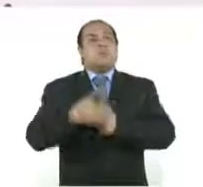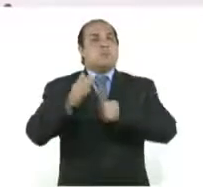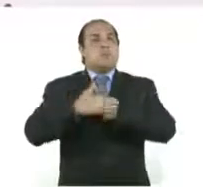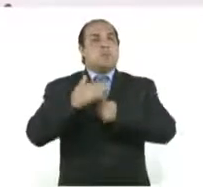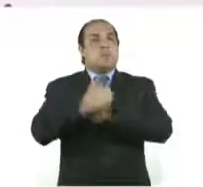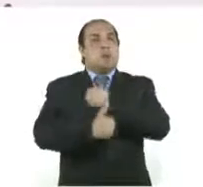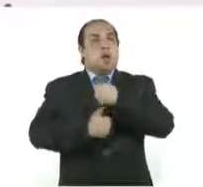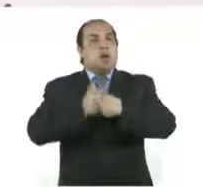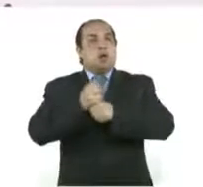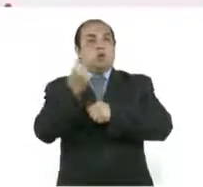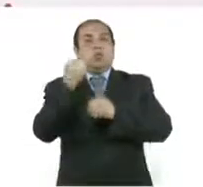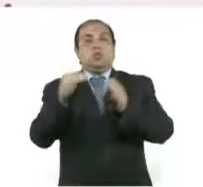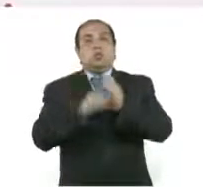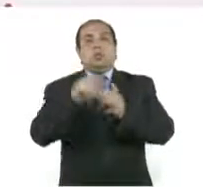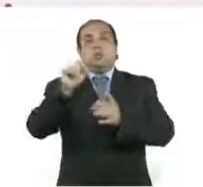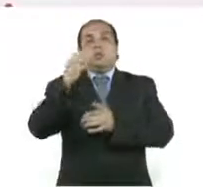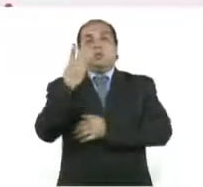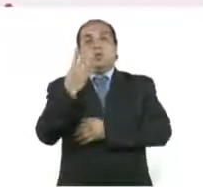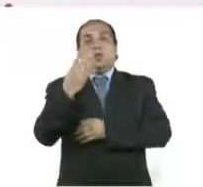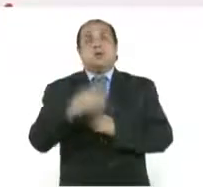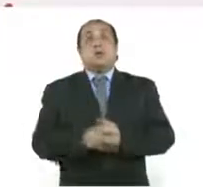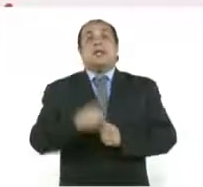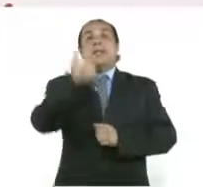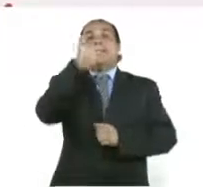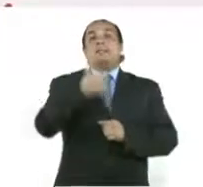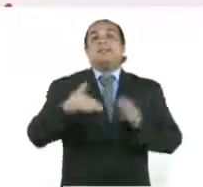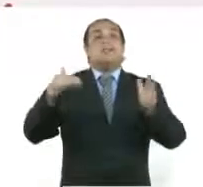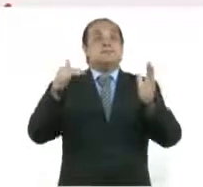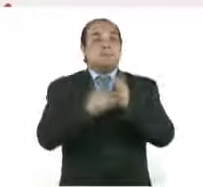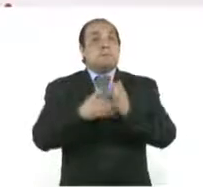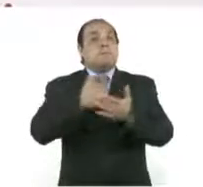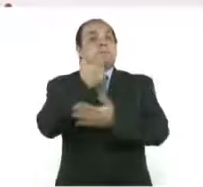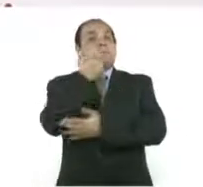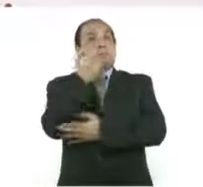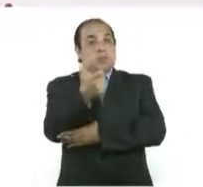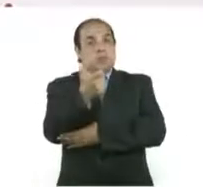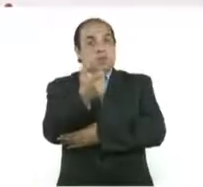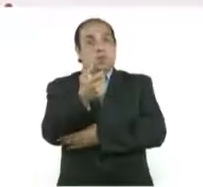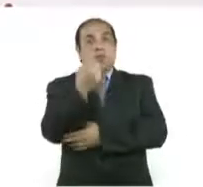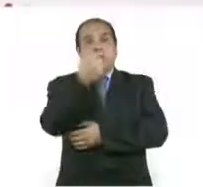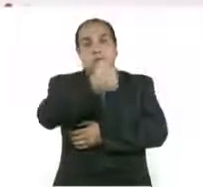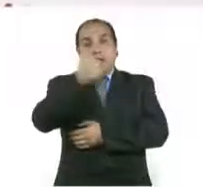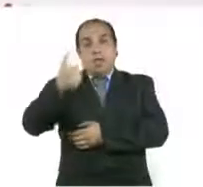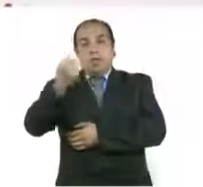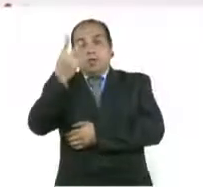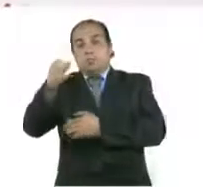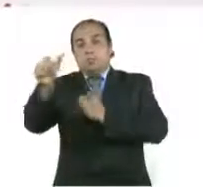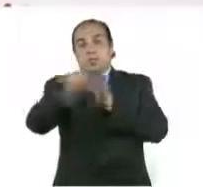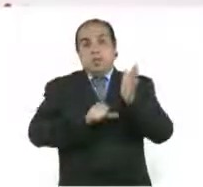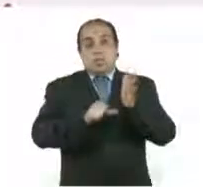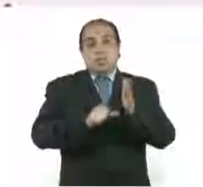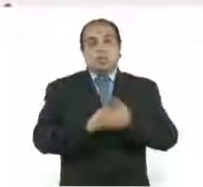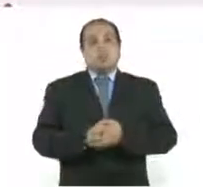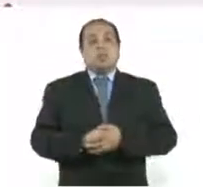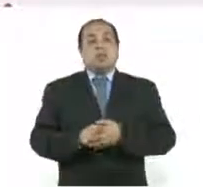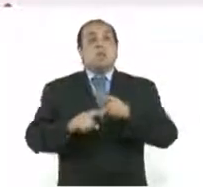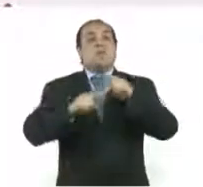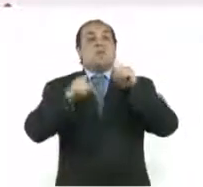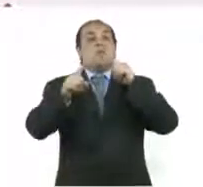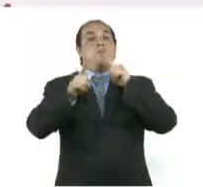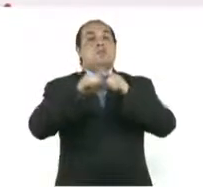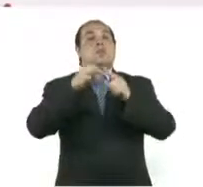2024? 6,000 pesos bimestrales. Es decir, se multiplica por